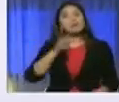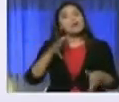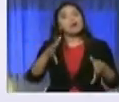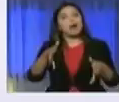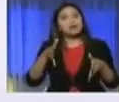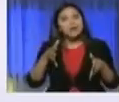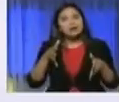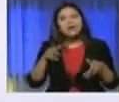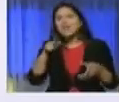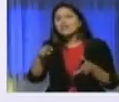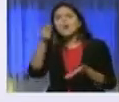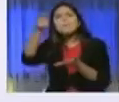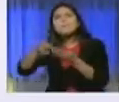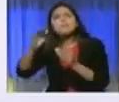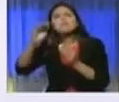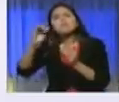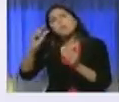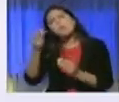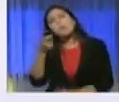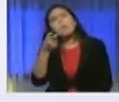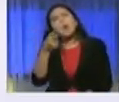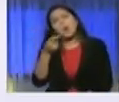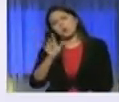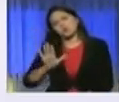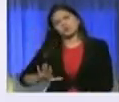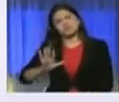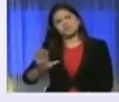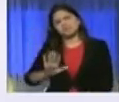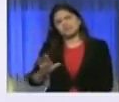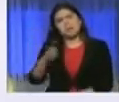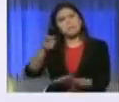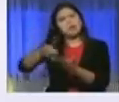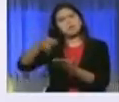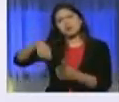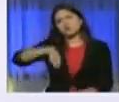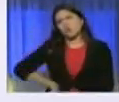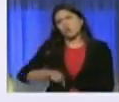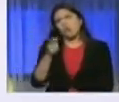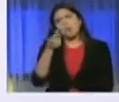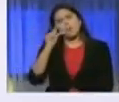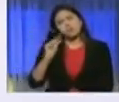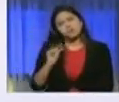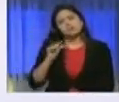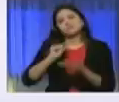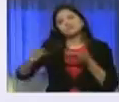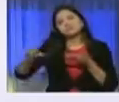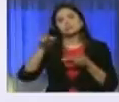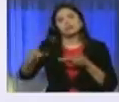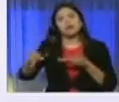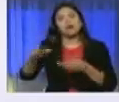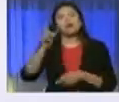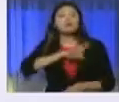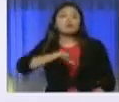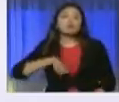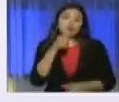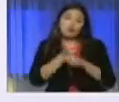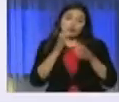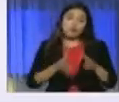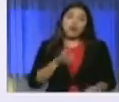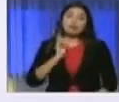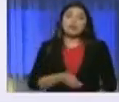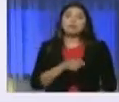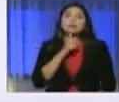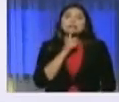poco para que no haya mucha demanda, y los trabajadores, bueno, siempre tenemos que estar con un salario de